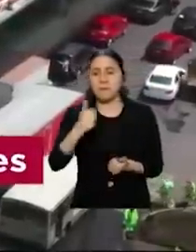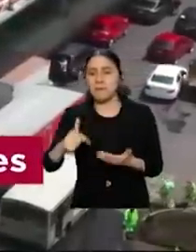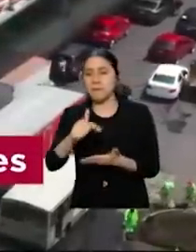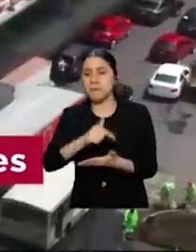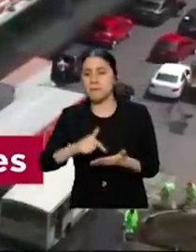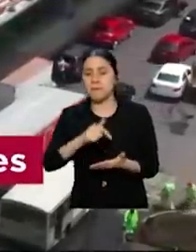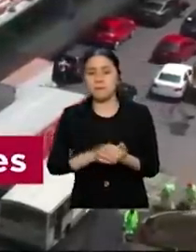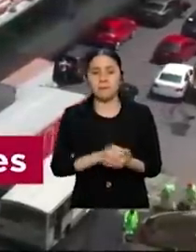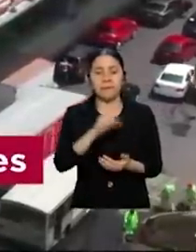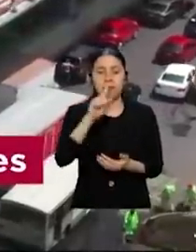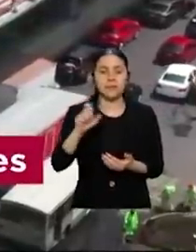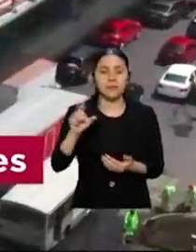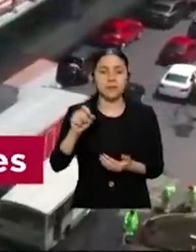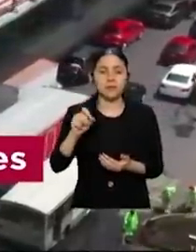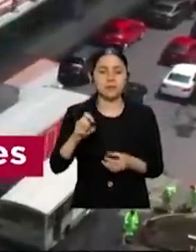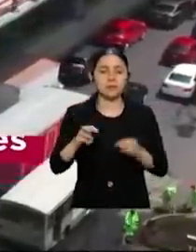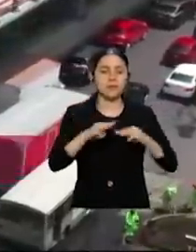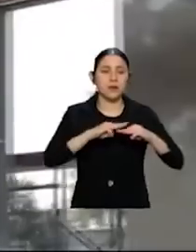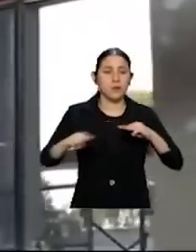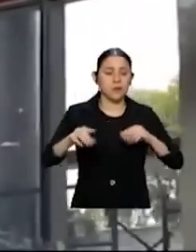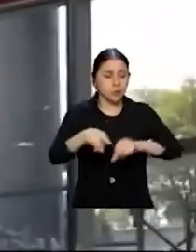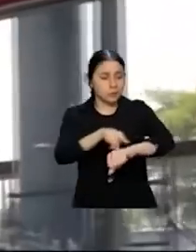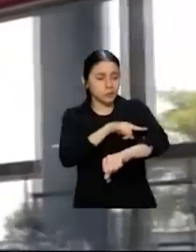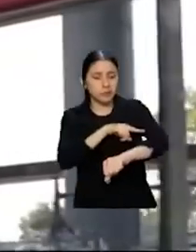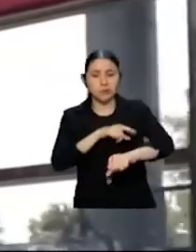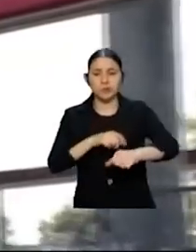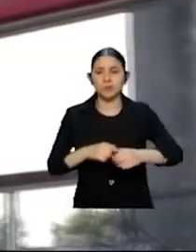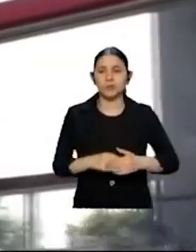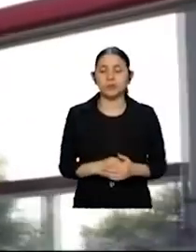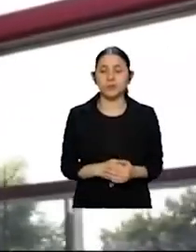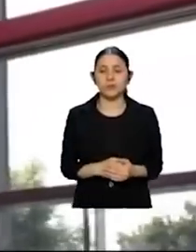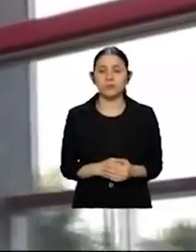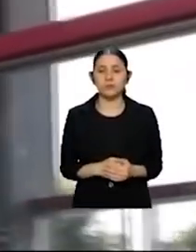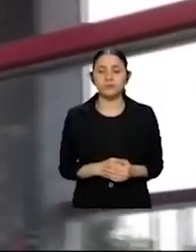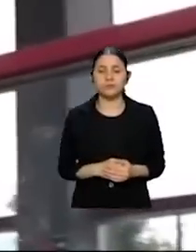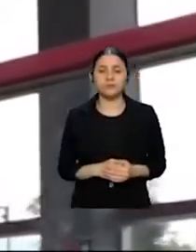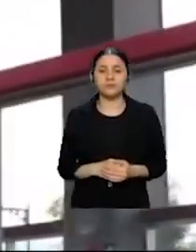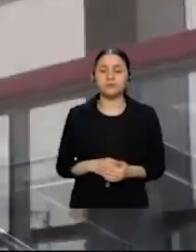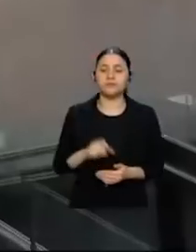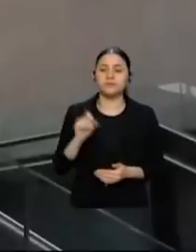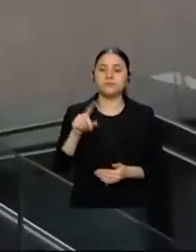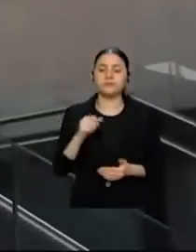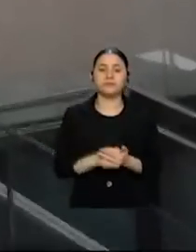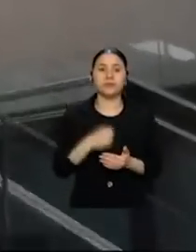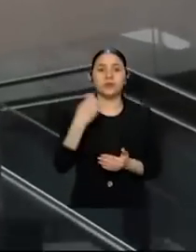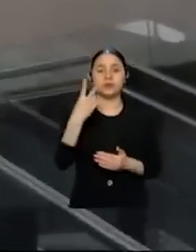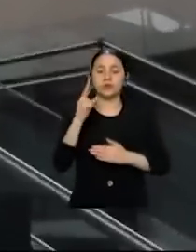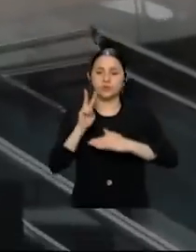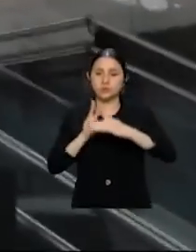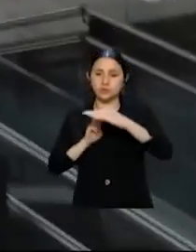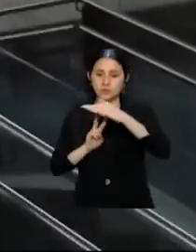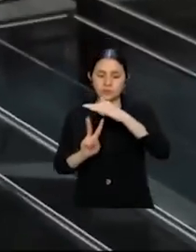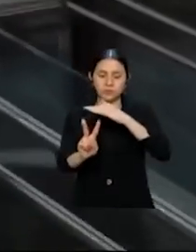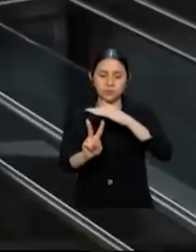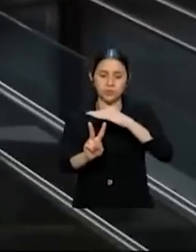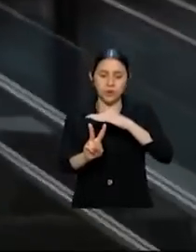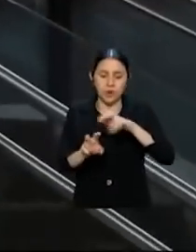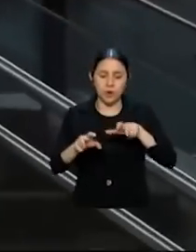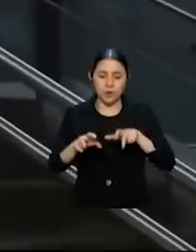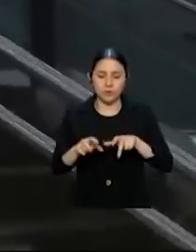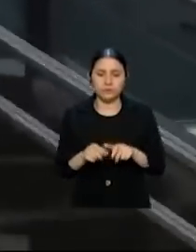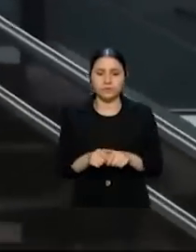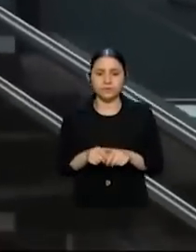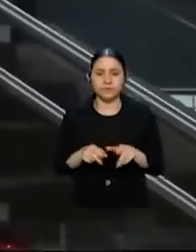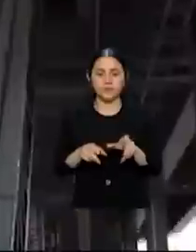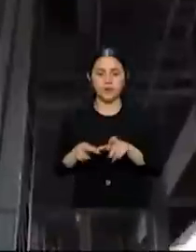son de 120 metros de longitud, son capaces de tener dos trolebuses biarticulados simultáneos cargando